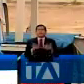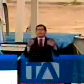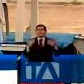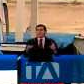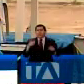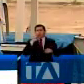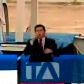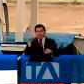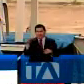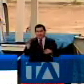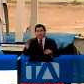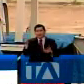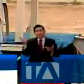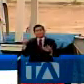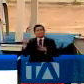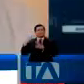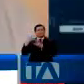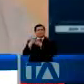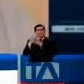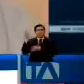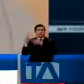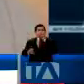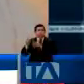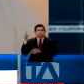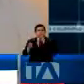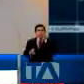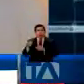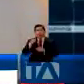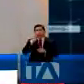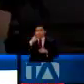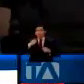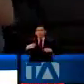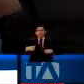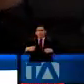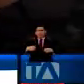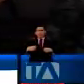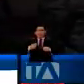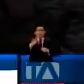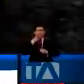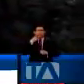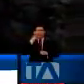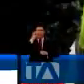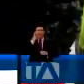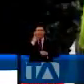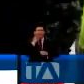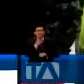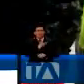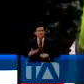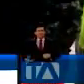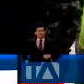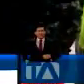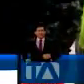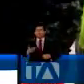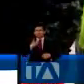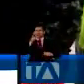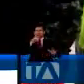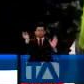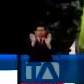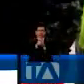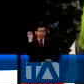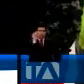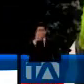corpus diera a conocer la defensa del procesado Jacobo Bucarán de demandar en instancias internacionales a una de las fiscales que pidió